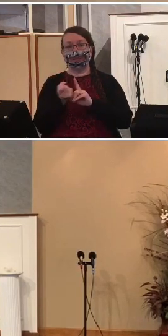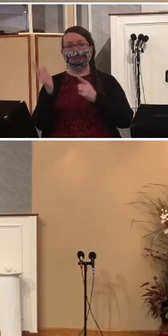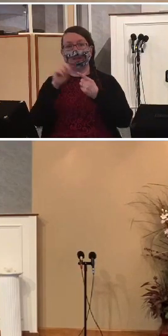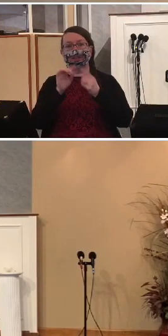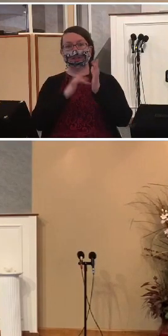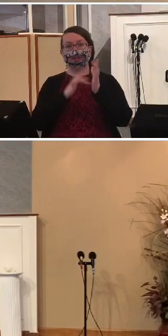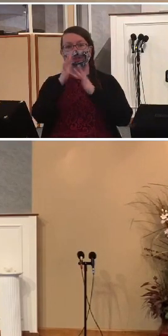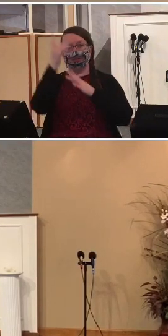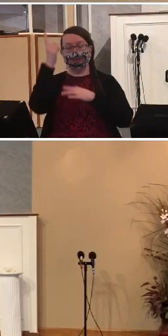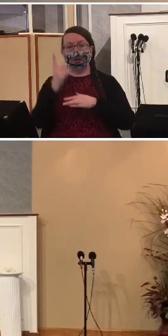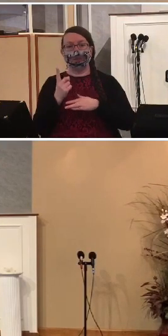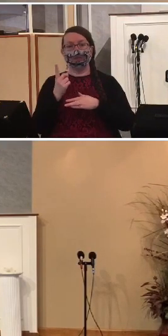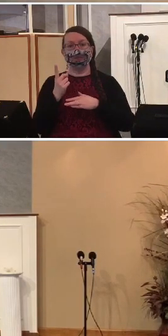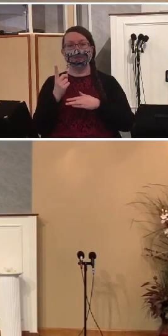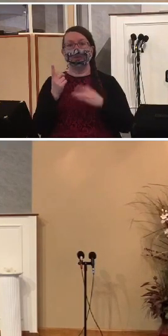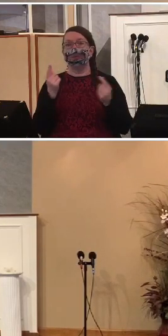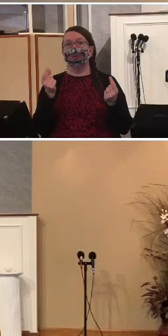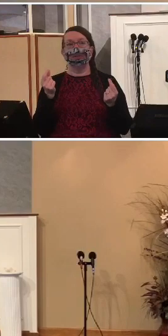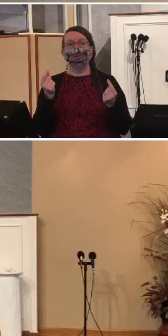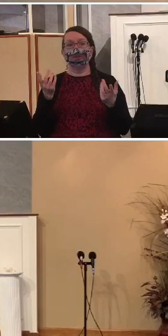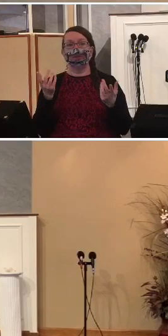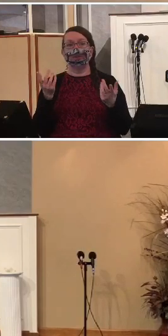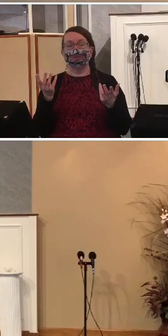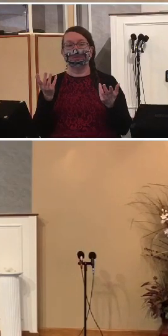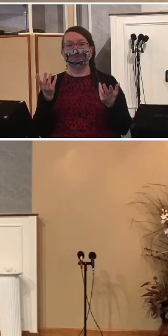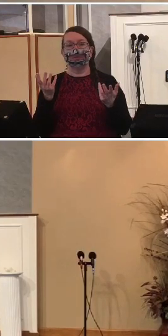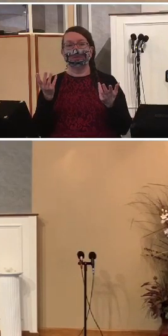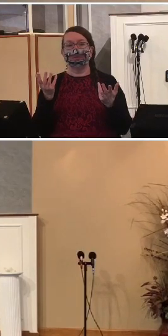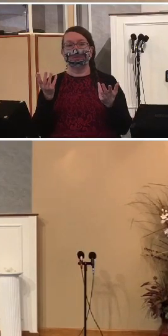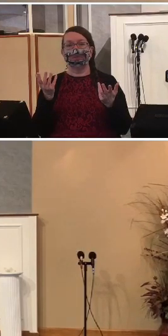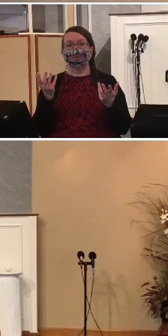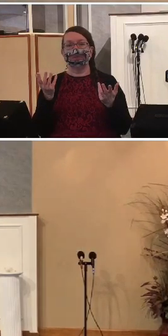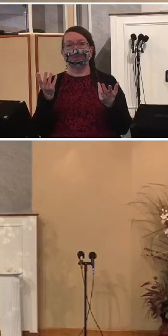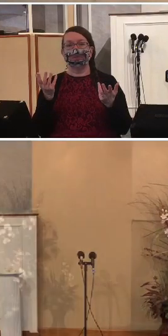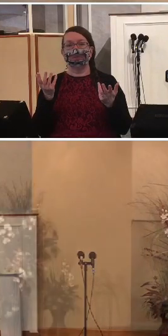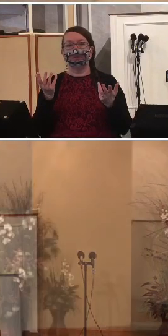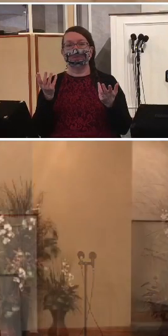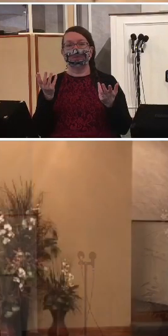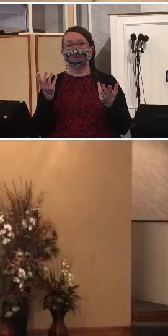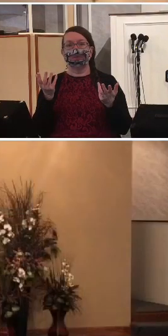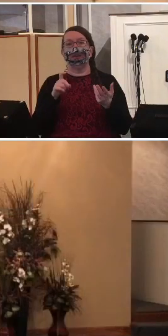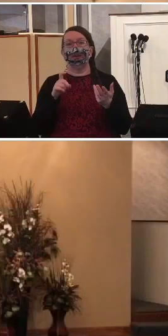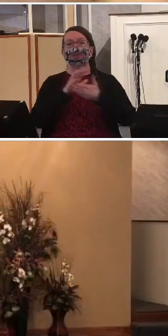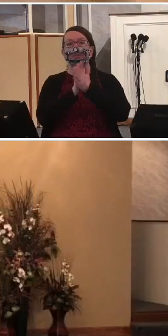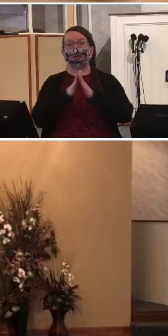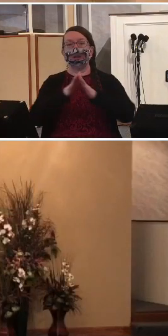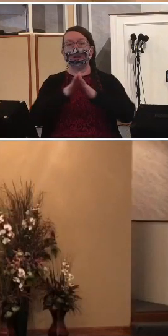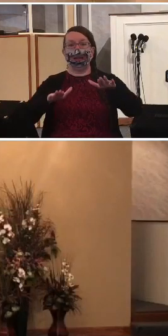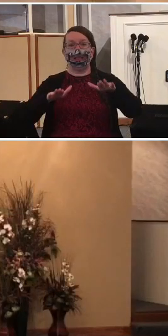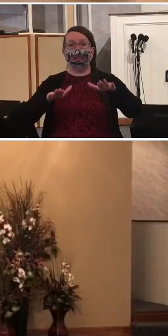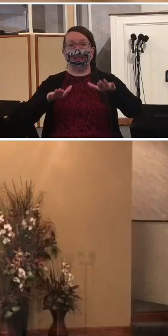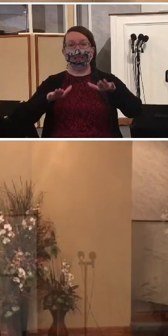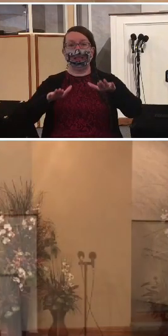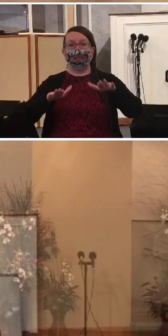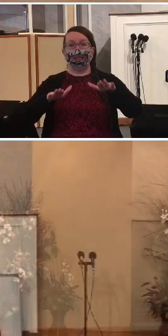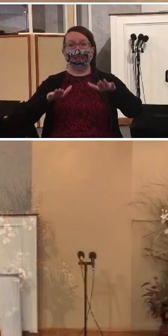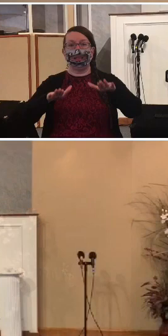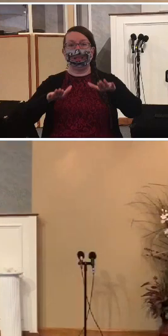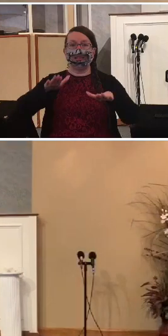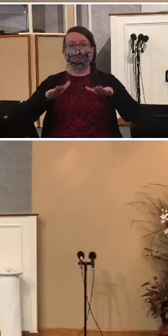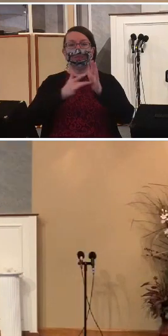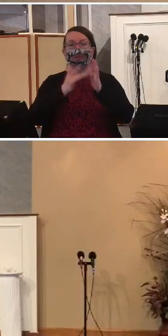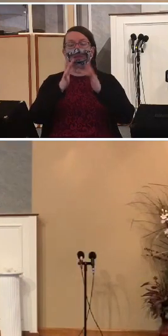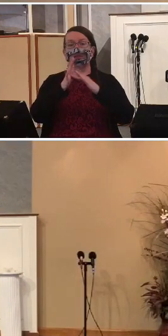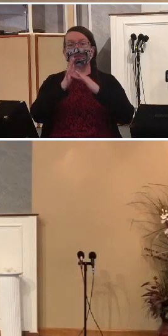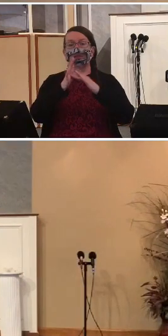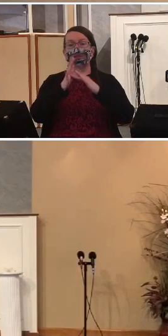alguna manera. ¿Y qué nosotros hacemos? Nosotros tenemos que hacer lo que tenemos que hacer es, yo creo que Jesús está llamando a